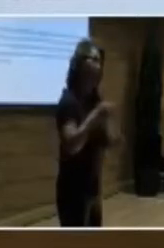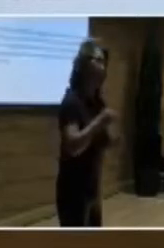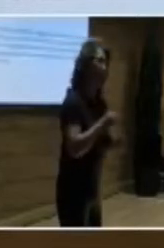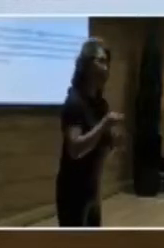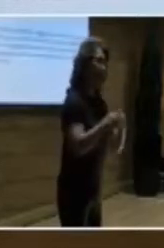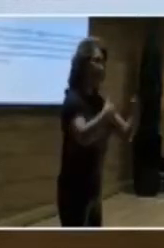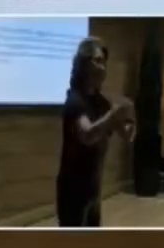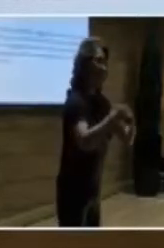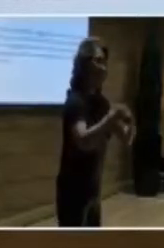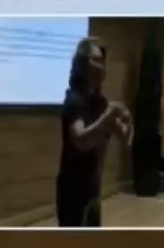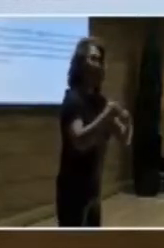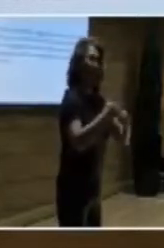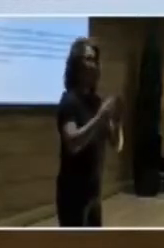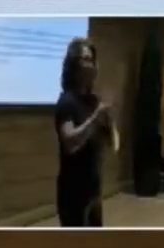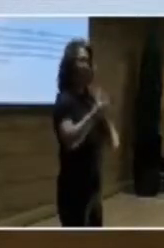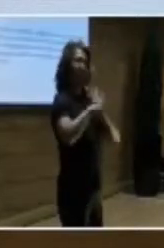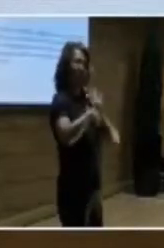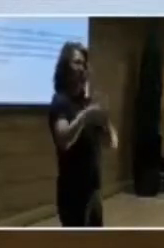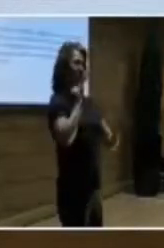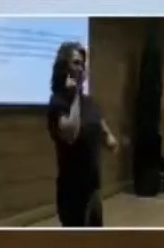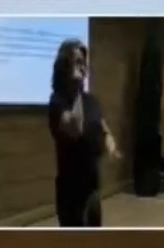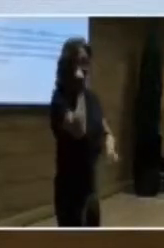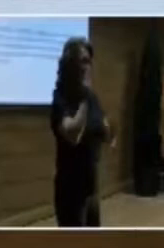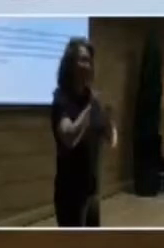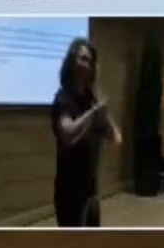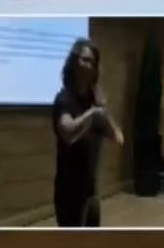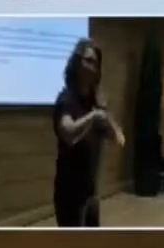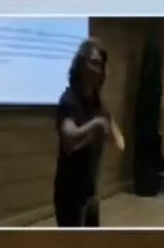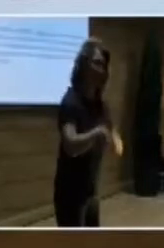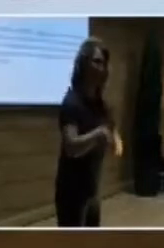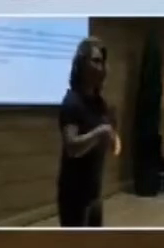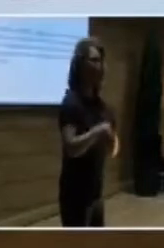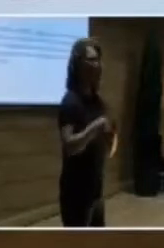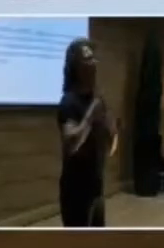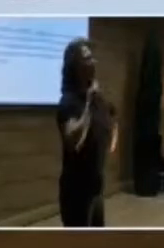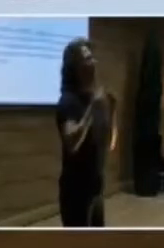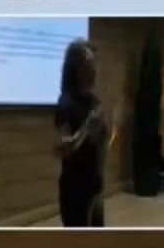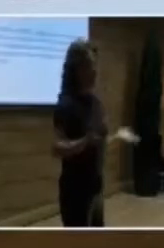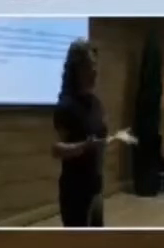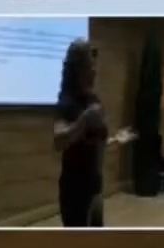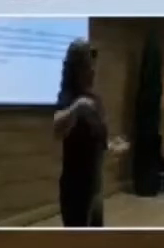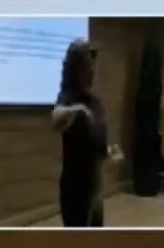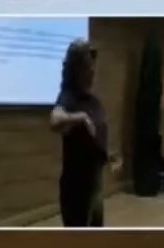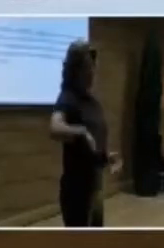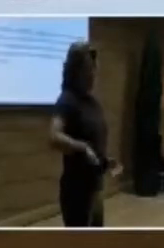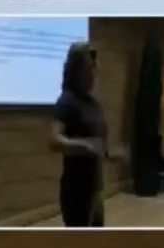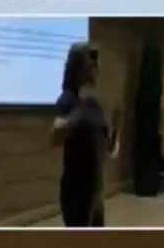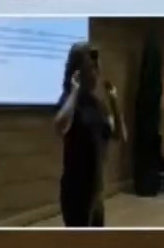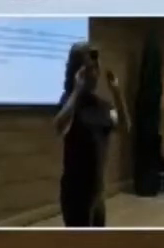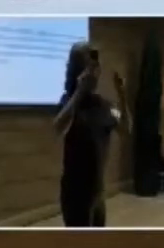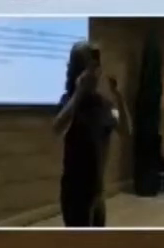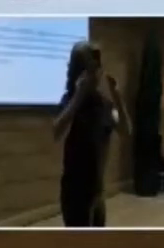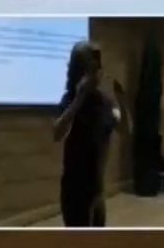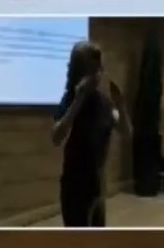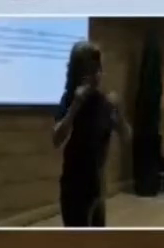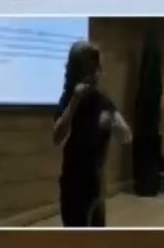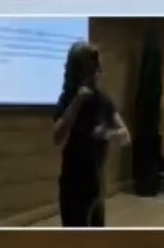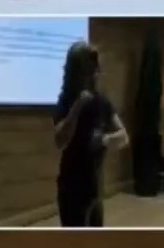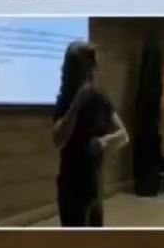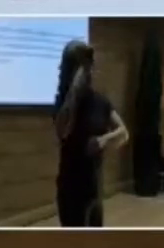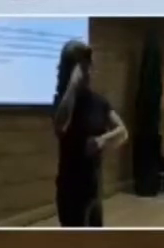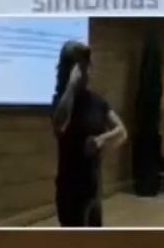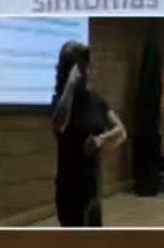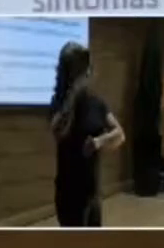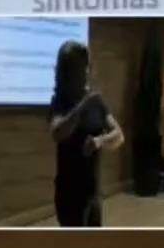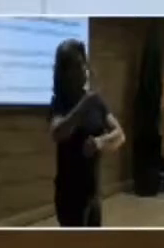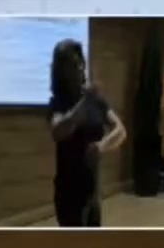Conclusión, una de las cosas que tenemos que hacer es formar mejor a nuestros profesionales para que conozcan mejor y den más importancia